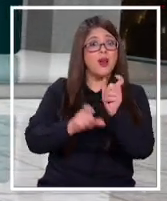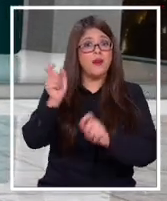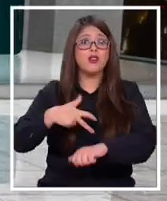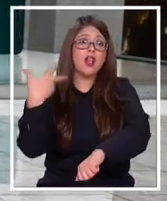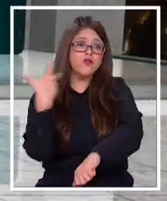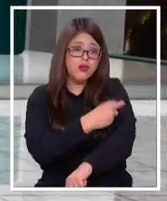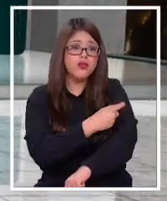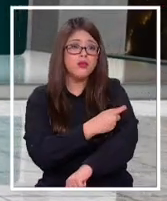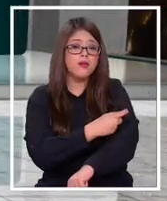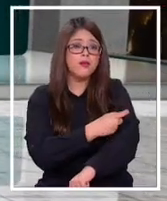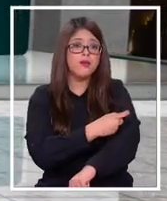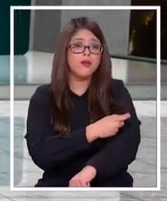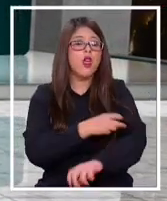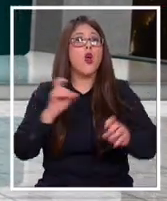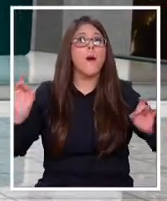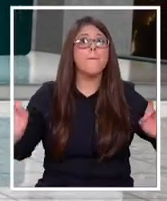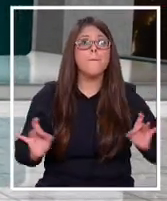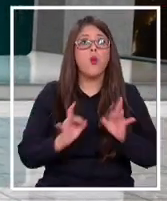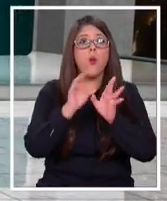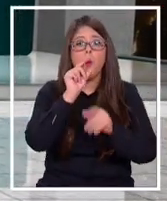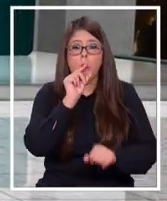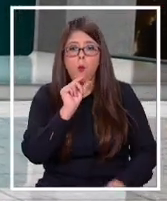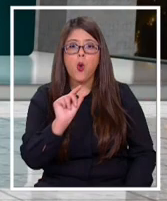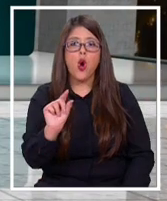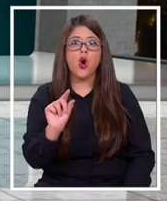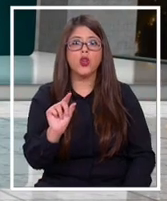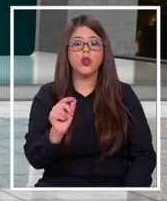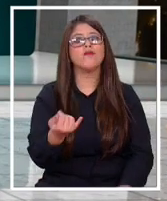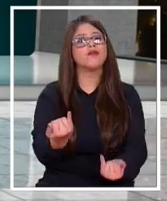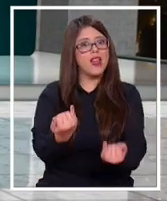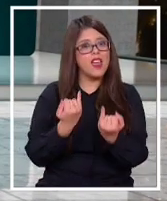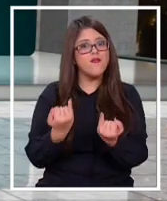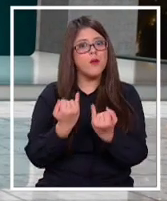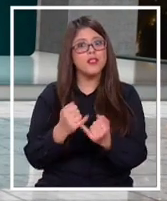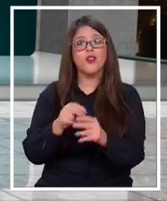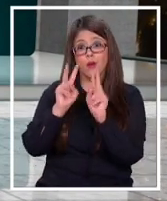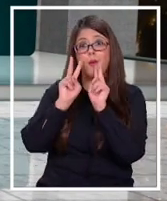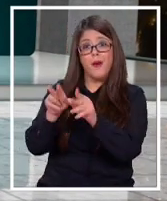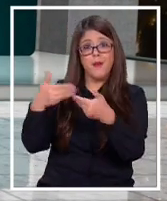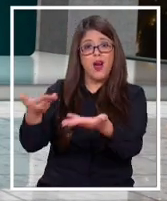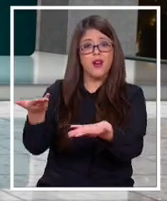esa vacuna. Bueno, probablemente pronto tengamos noticias. Escuche.